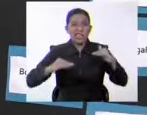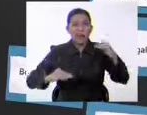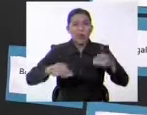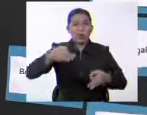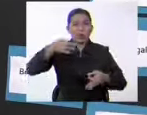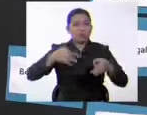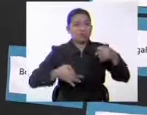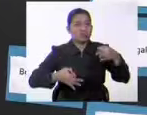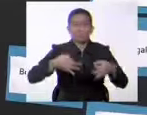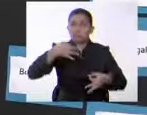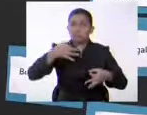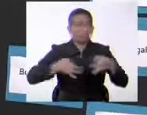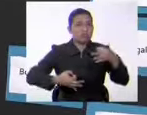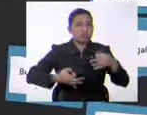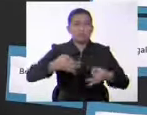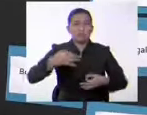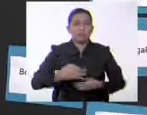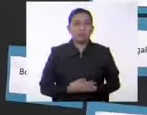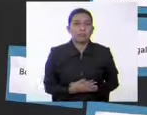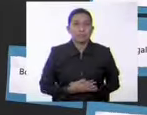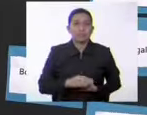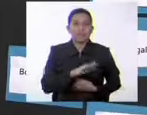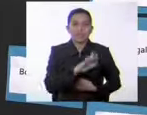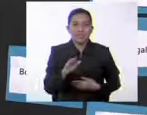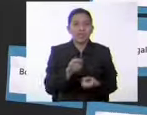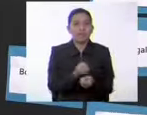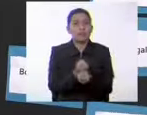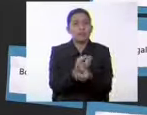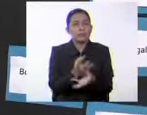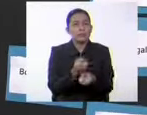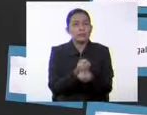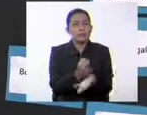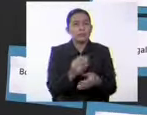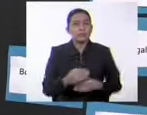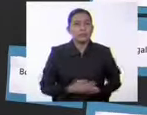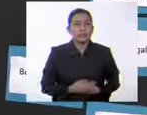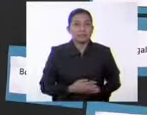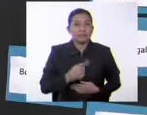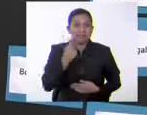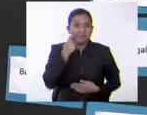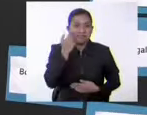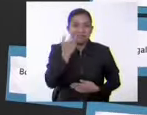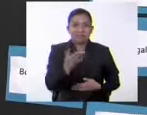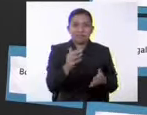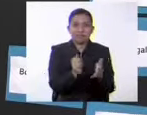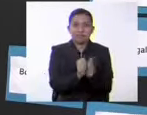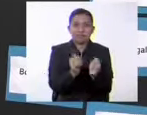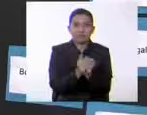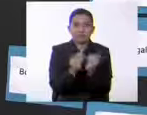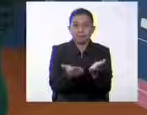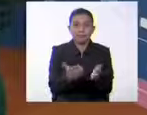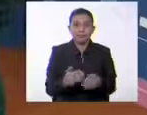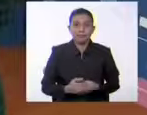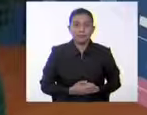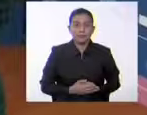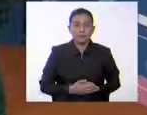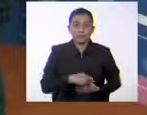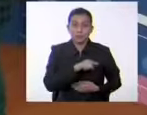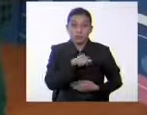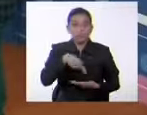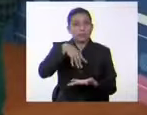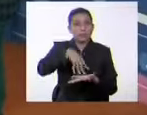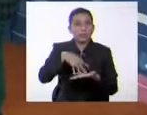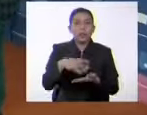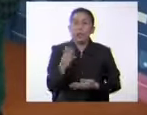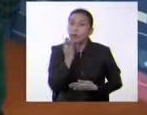entonces todo esto, todas estas consecuencias, ¿verdad? Trajo la conquista consciente. Entonces podemos ver que nuestros indígenas